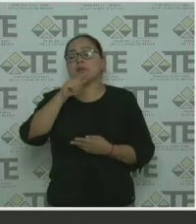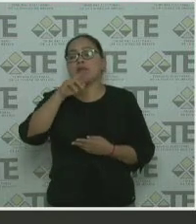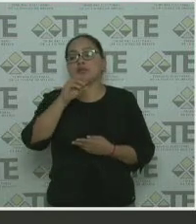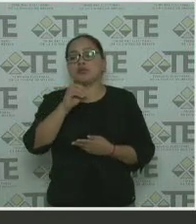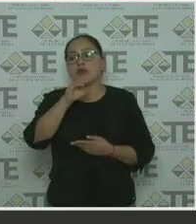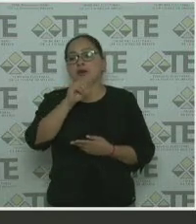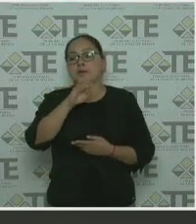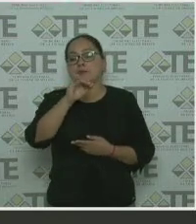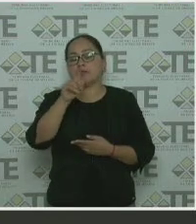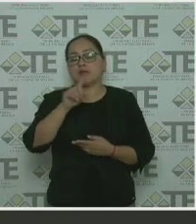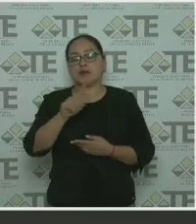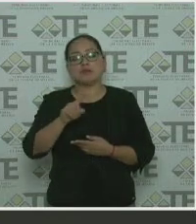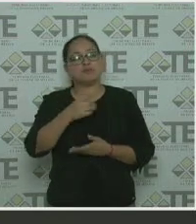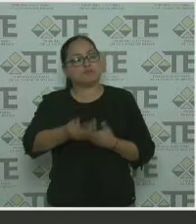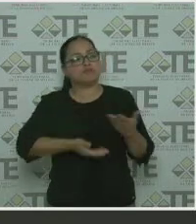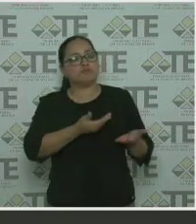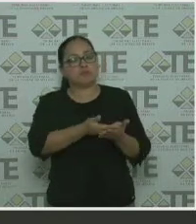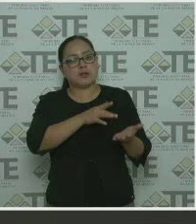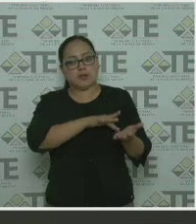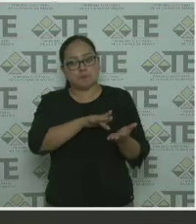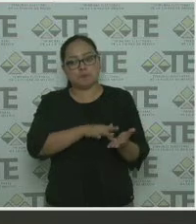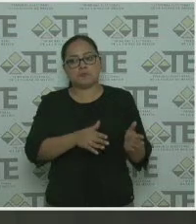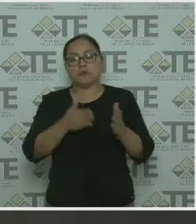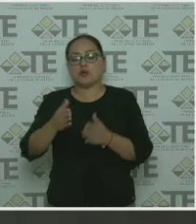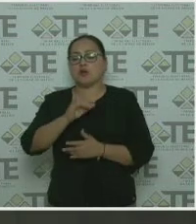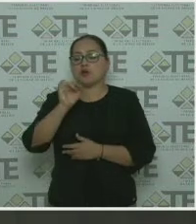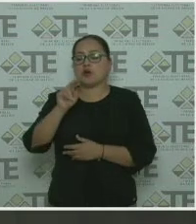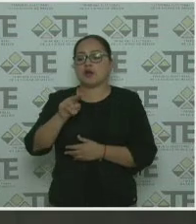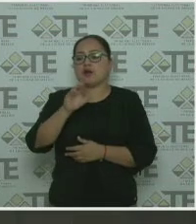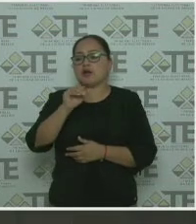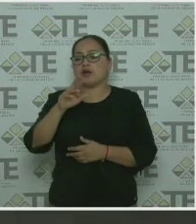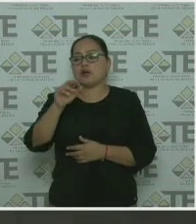Ambris Hernández. A favor de los proyectos. Muchas gracias. Magistrado